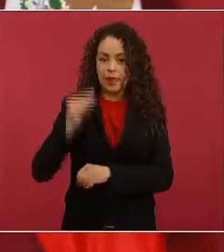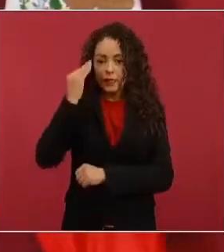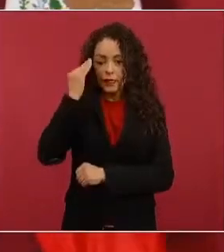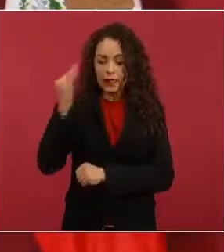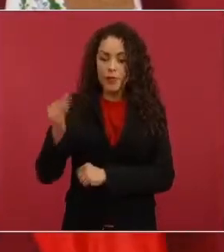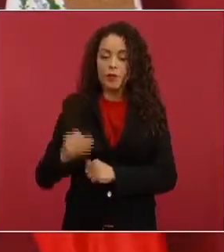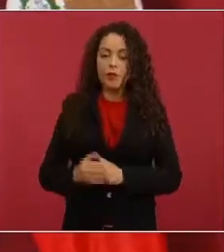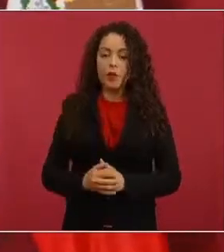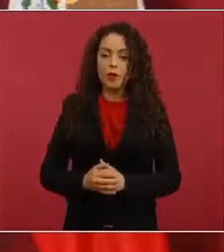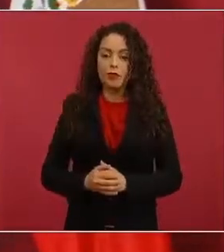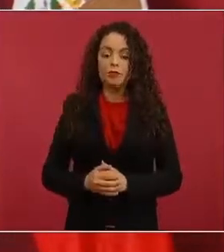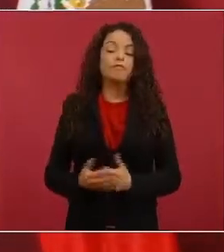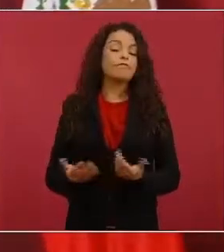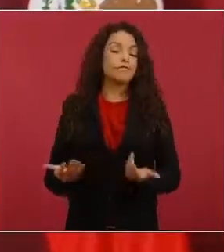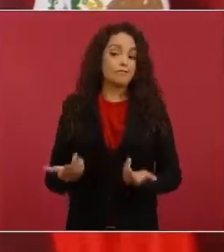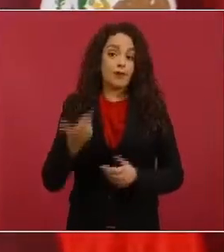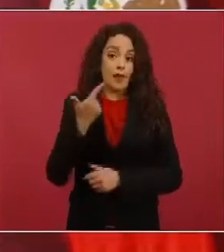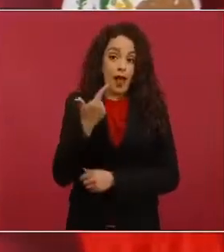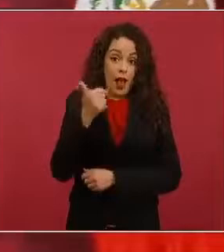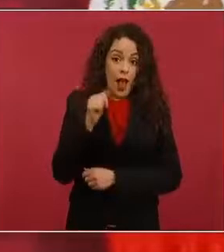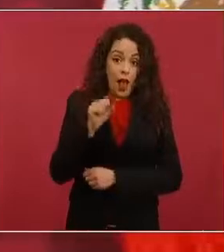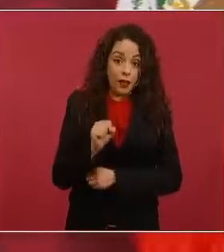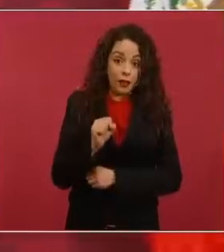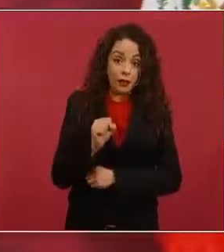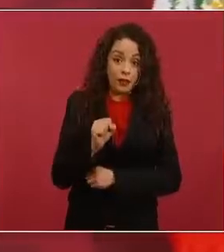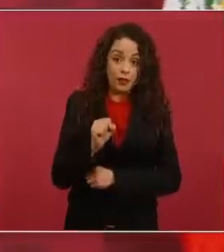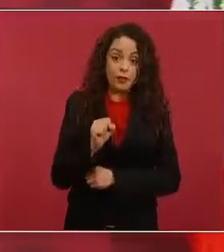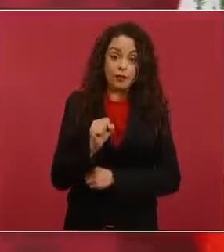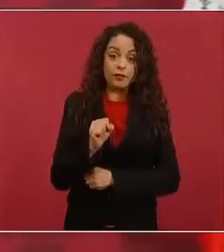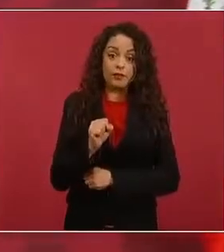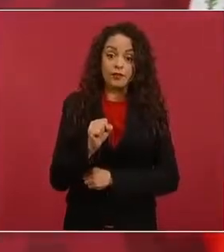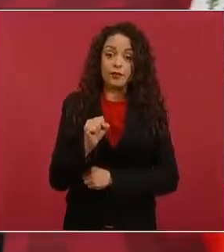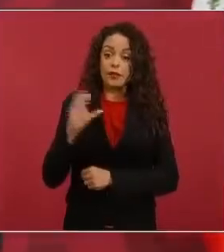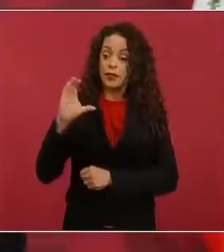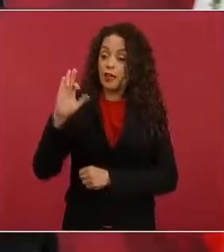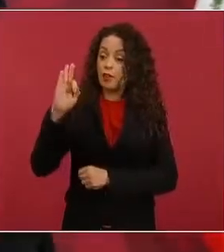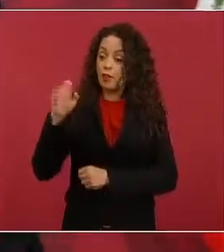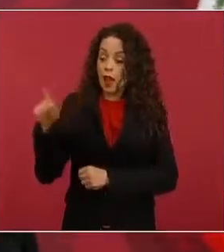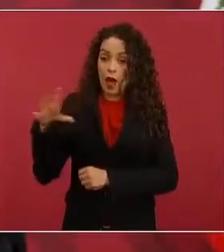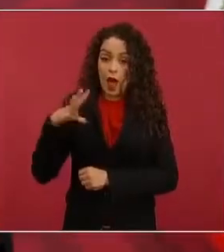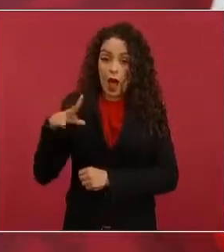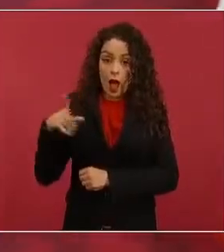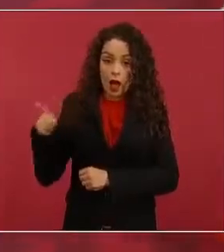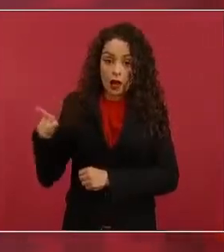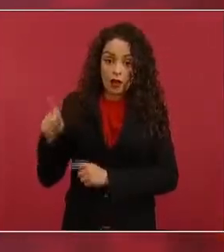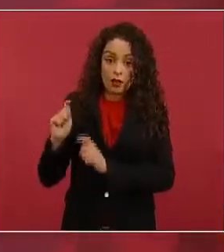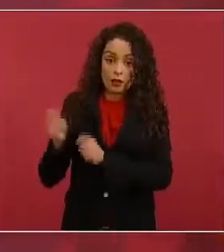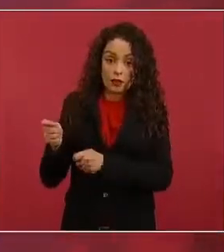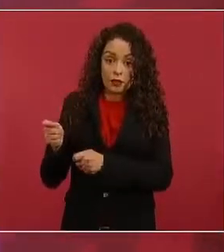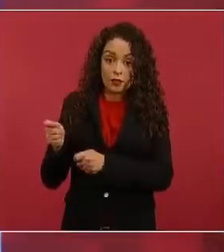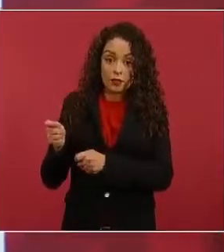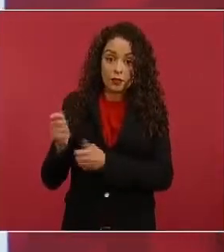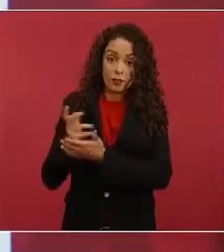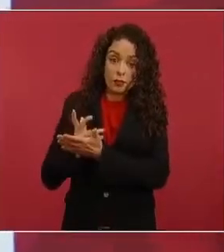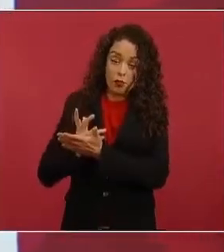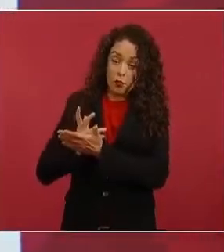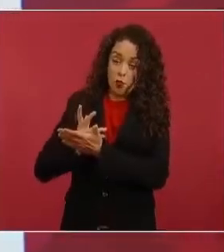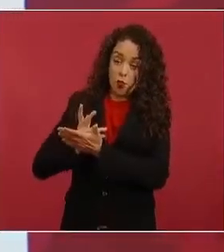que implicaría destinar gas que tiene la Comisión Federal en demasía,